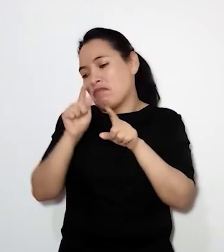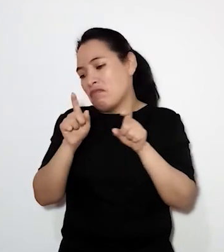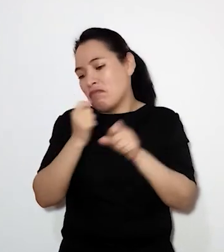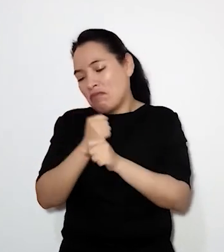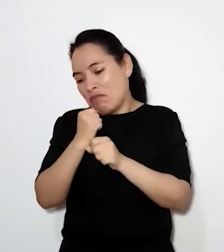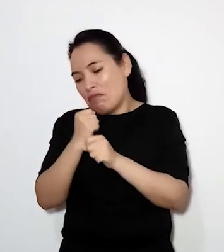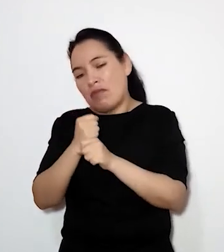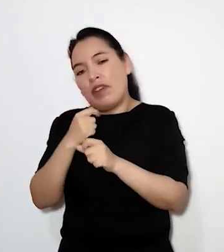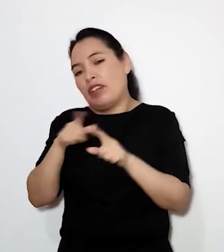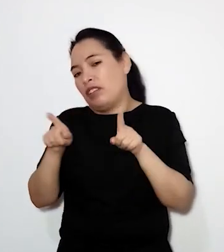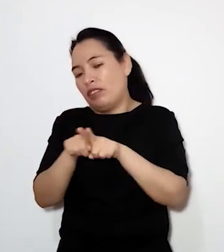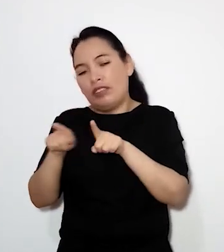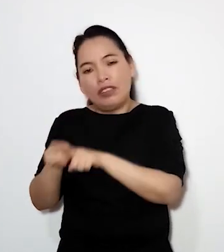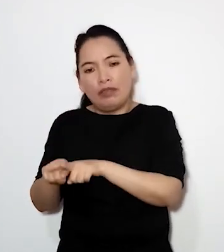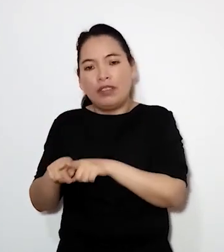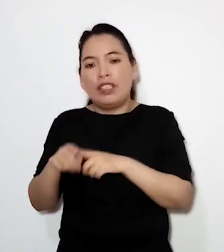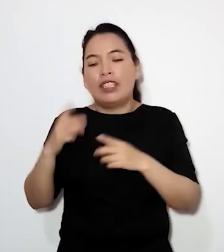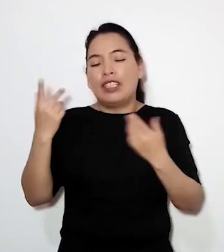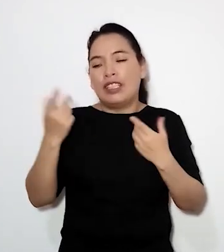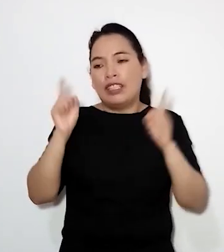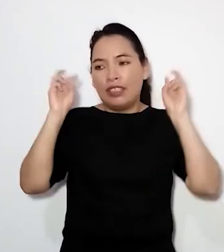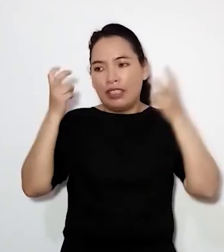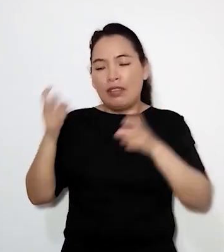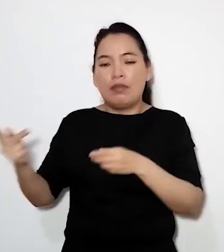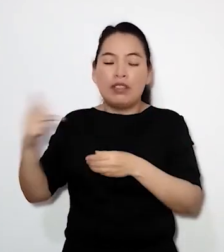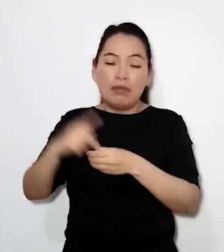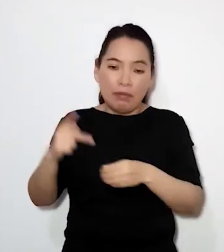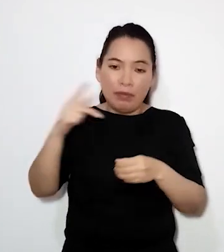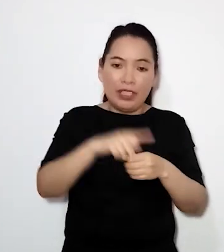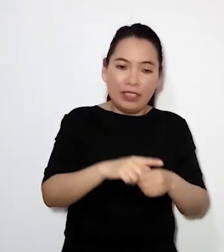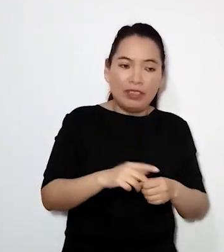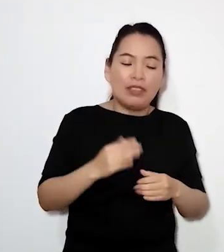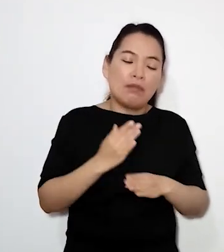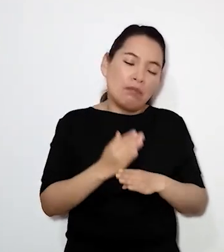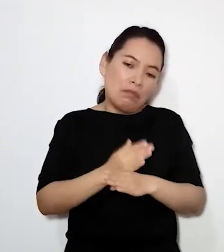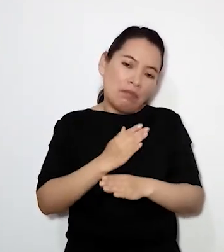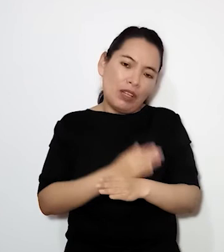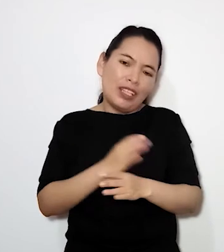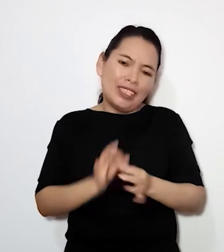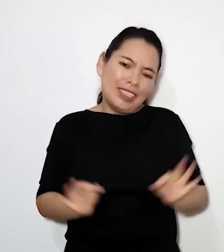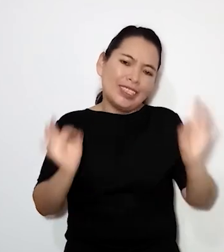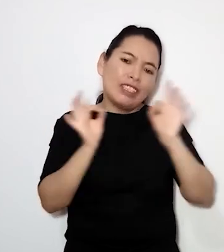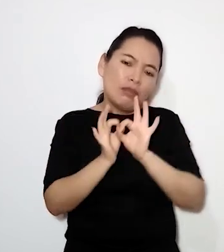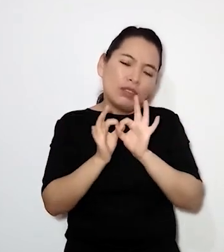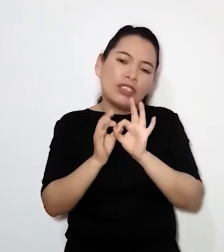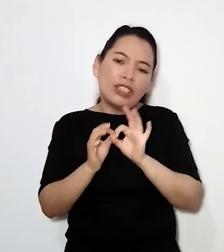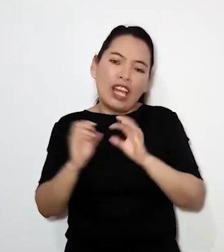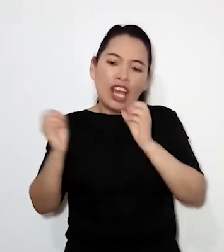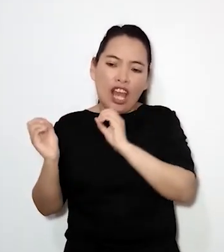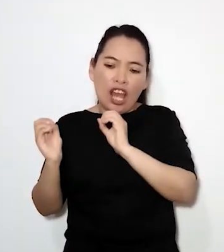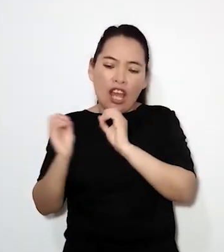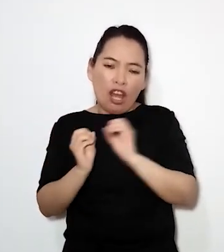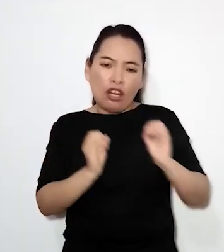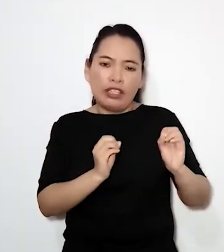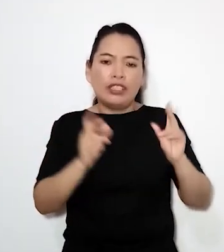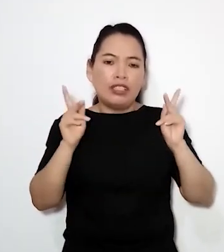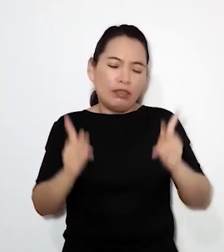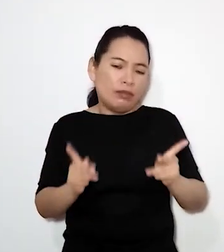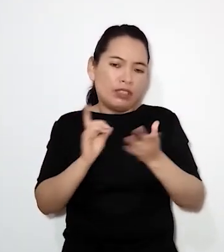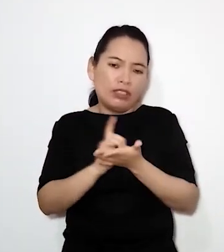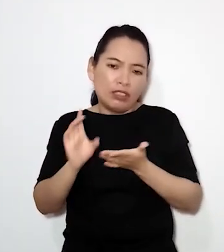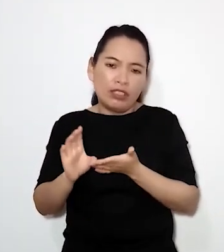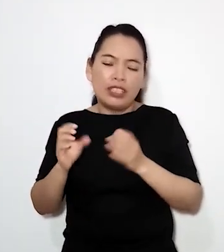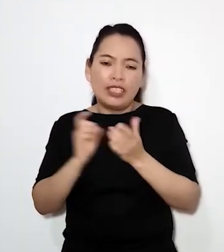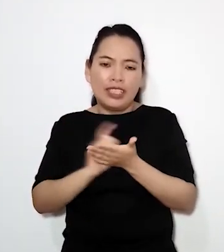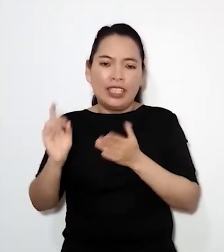participación, ¿no? También es un proceso gradual, pero me parece que es importante que las organizaciones de personas con discapacidad y de derechos humanos trabajen mucho en red,